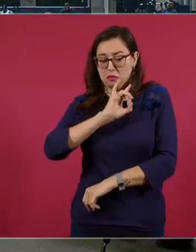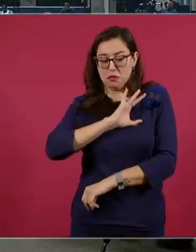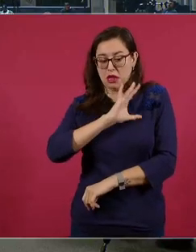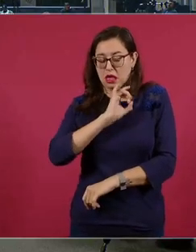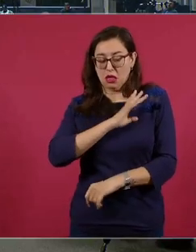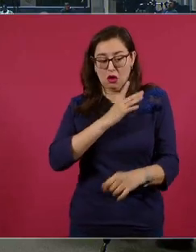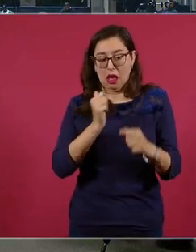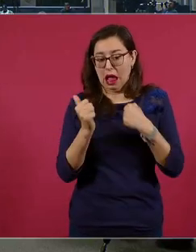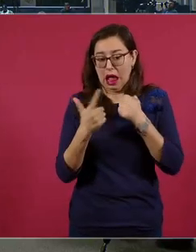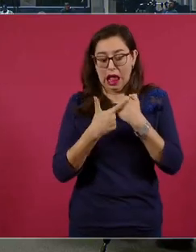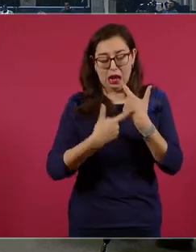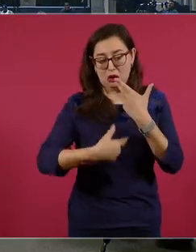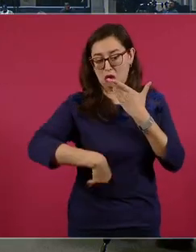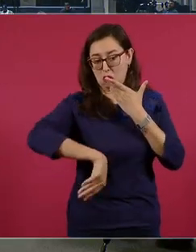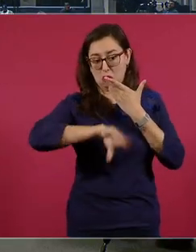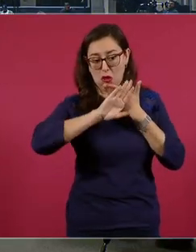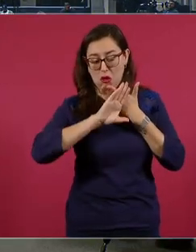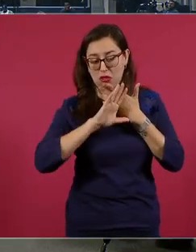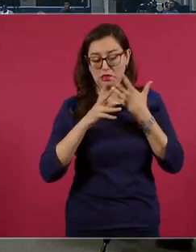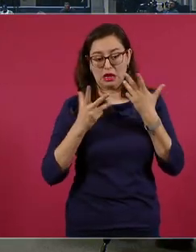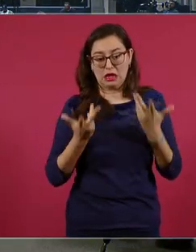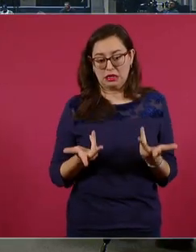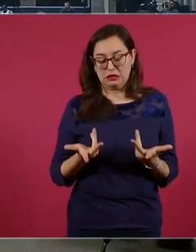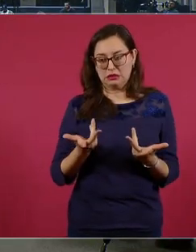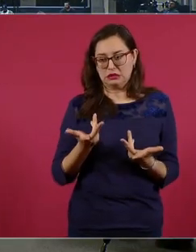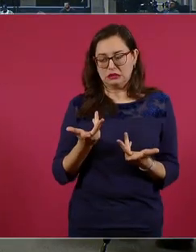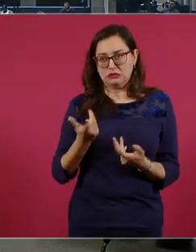ni ser cómplice